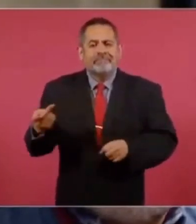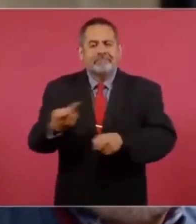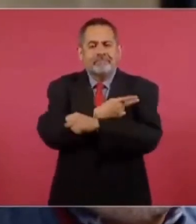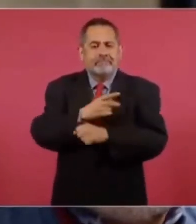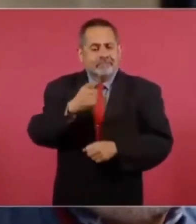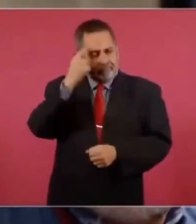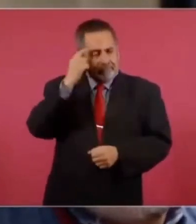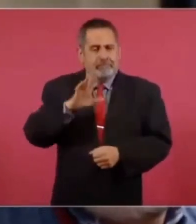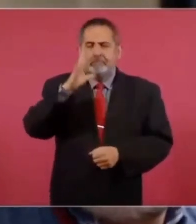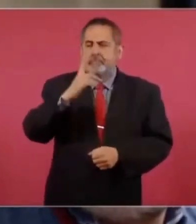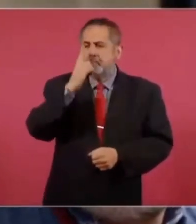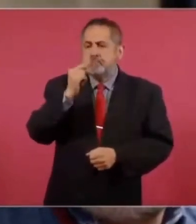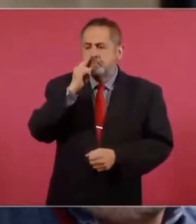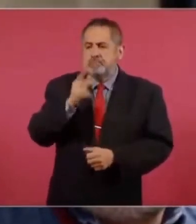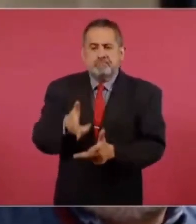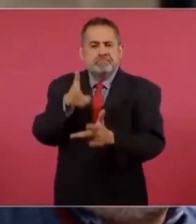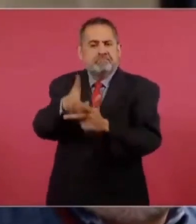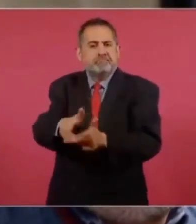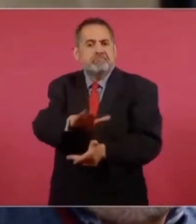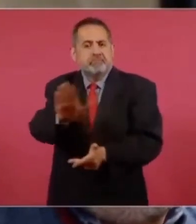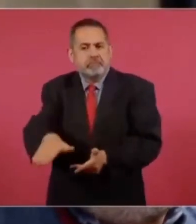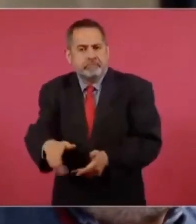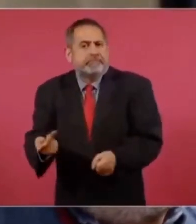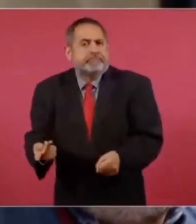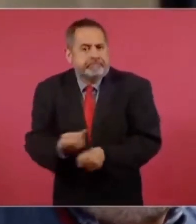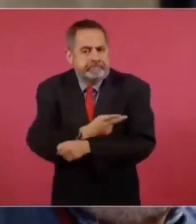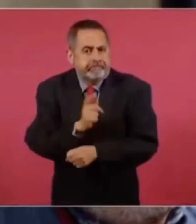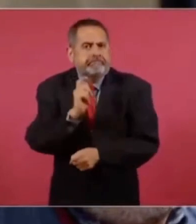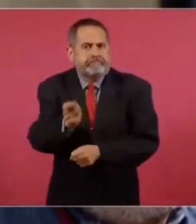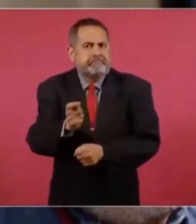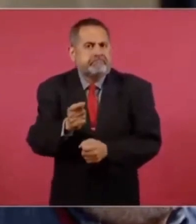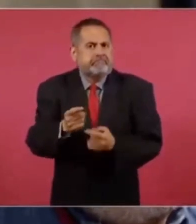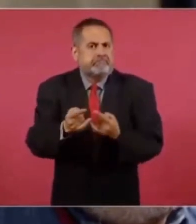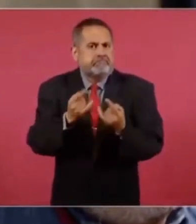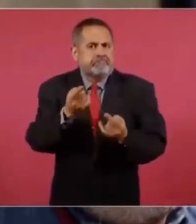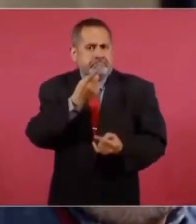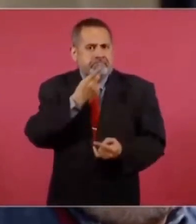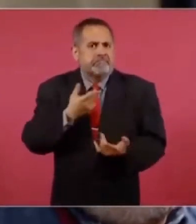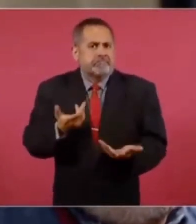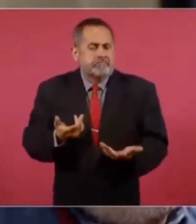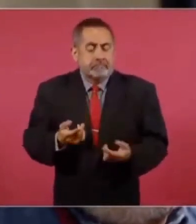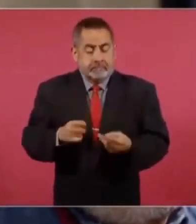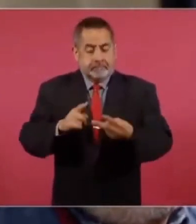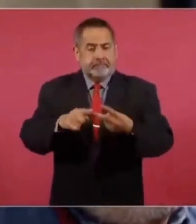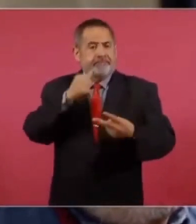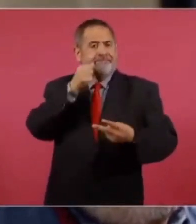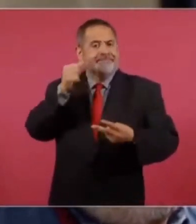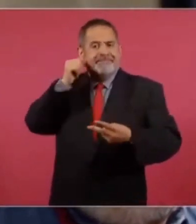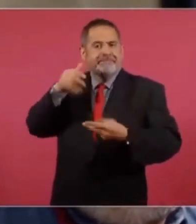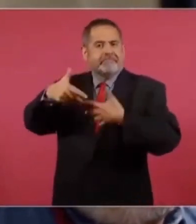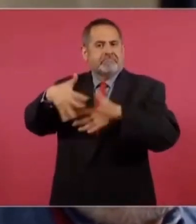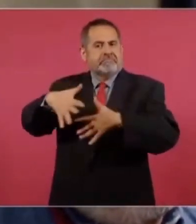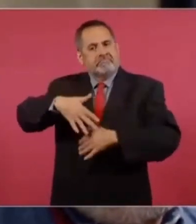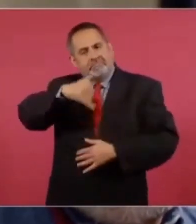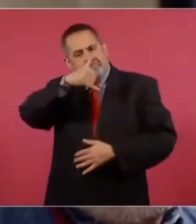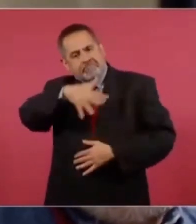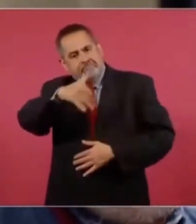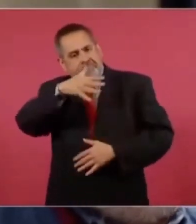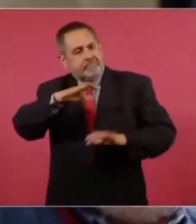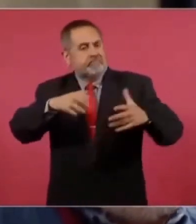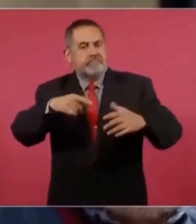un policía, y qué opina con relación a las protestas que ayer hubo en la Fiscalía